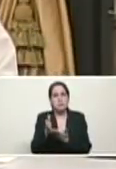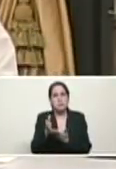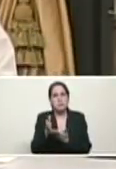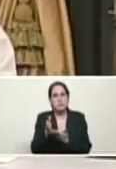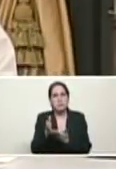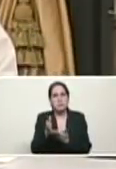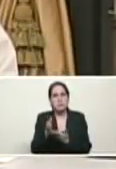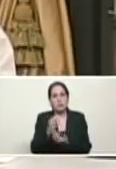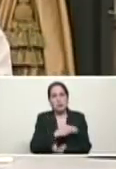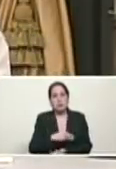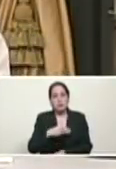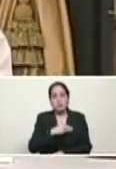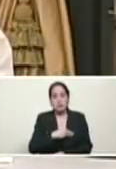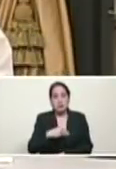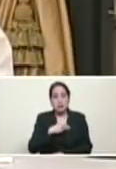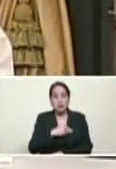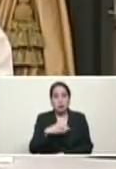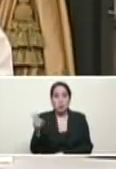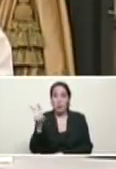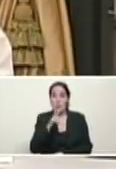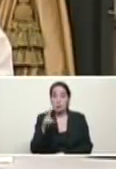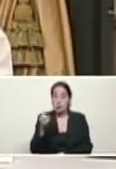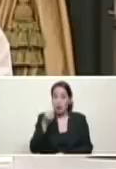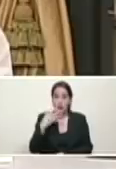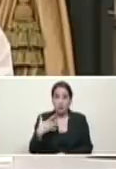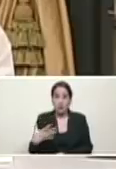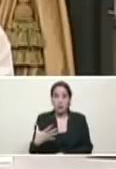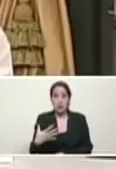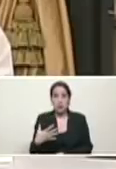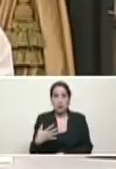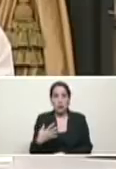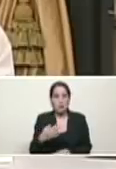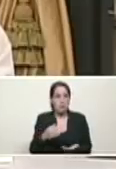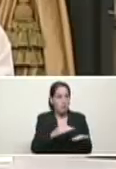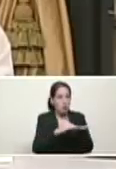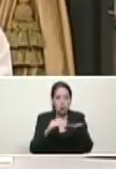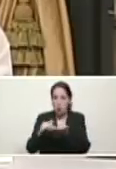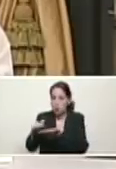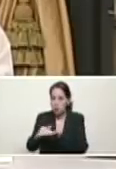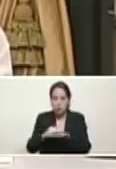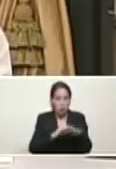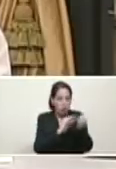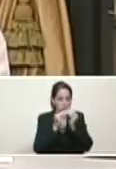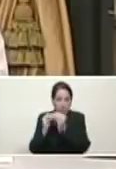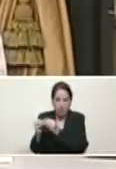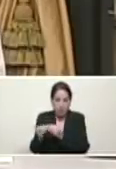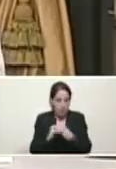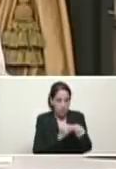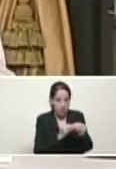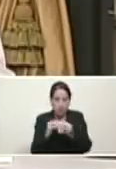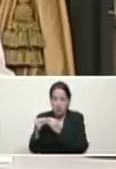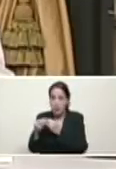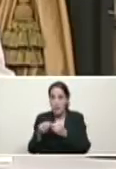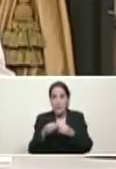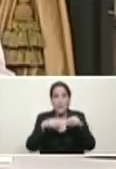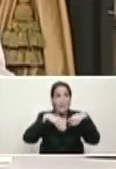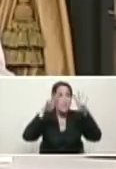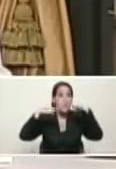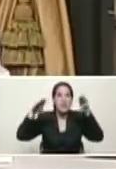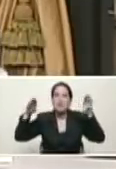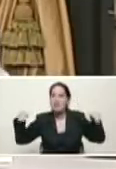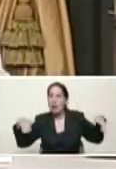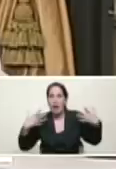imbuido de la misión Venezuela Bella, porque uno tiene que ir por el camino resolviendo, arreglando, pintando,